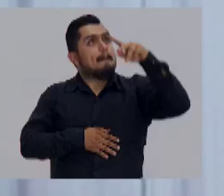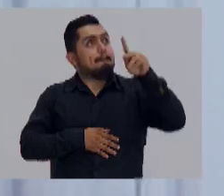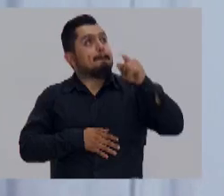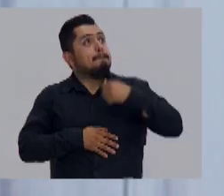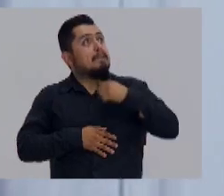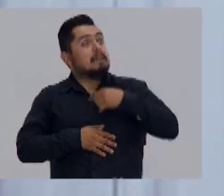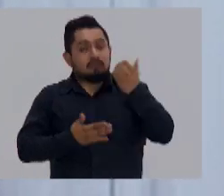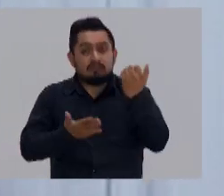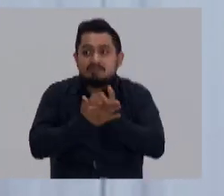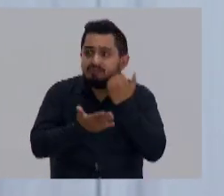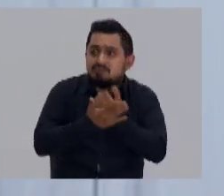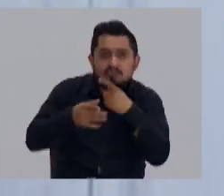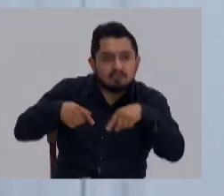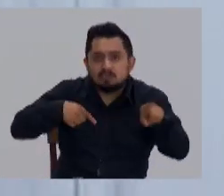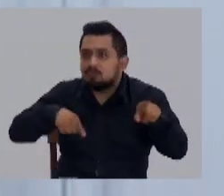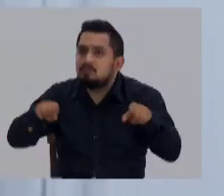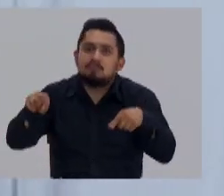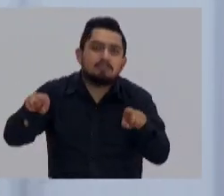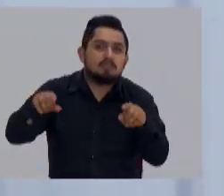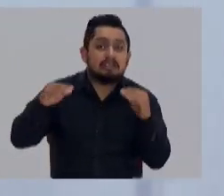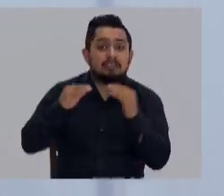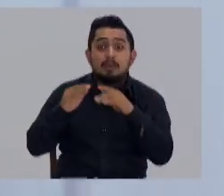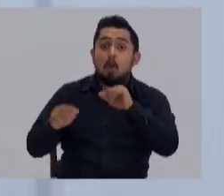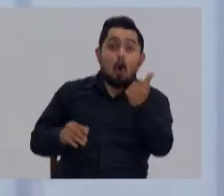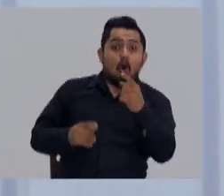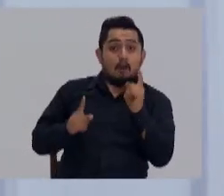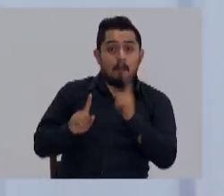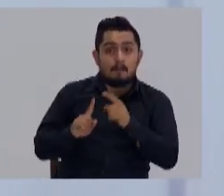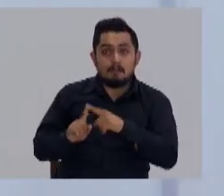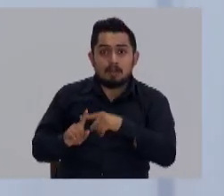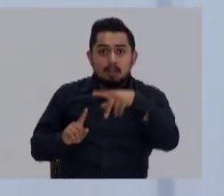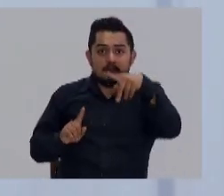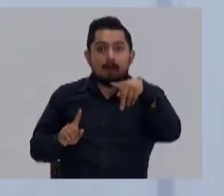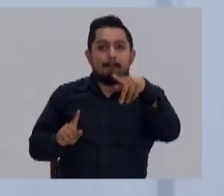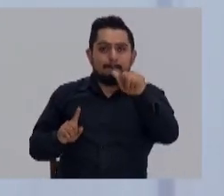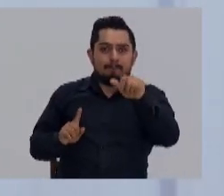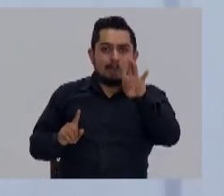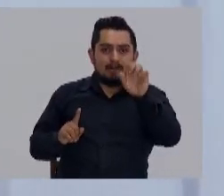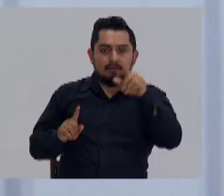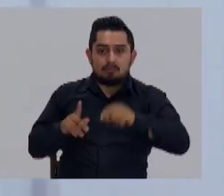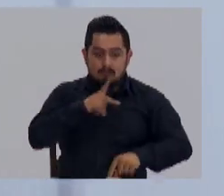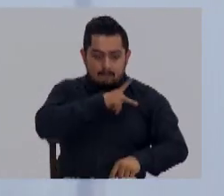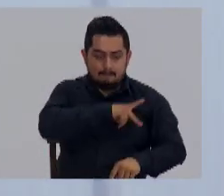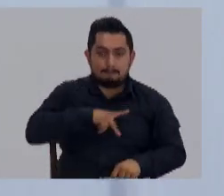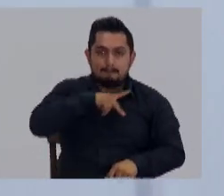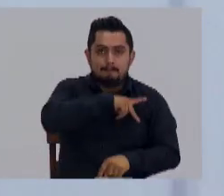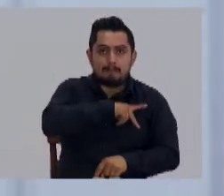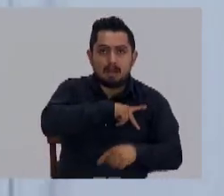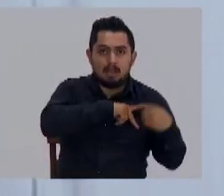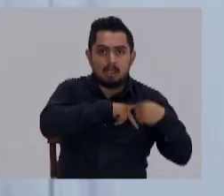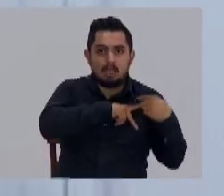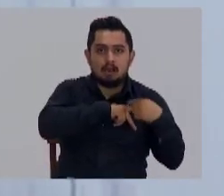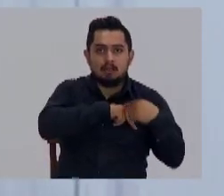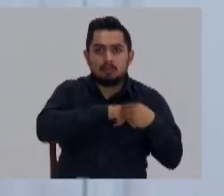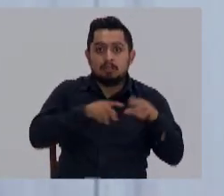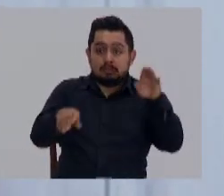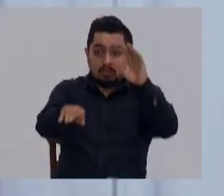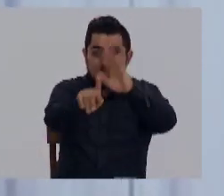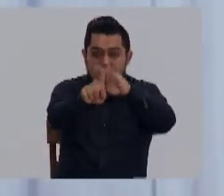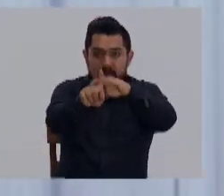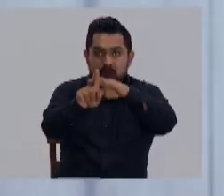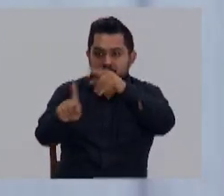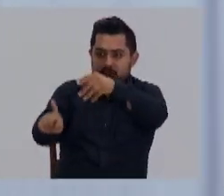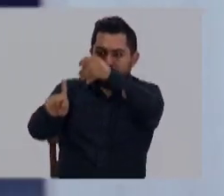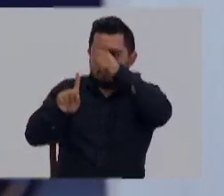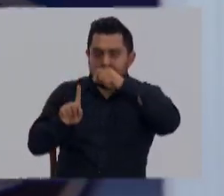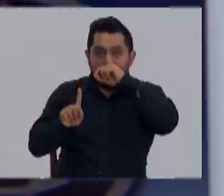trabajar. Hubo también otro precioso, y ese es el apóstol Pablo, que fue llamado a ser el apóstol